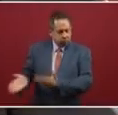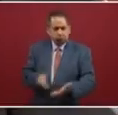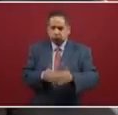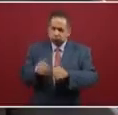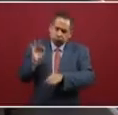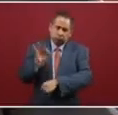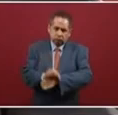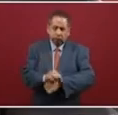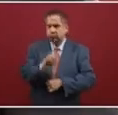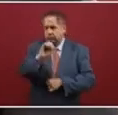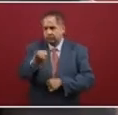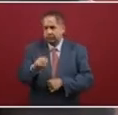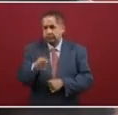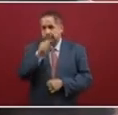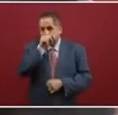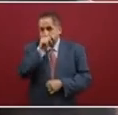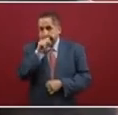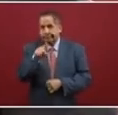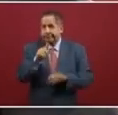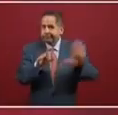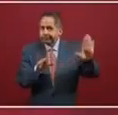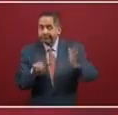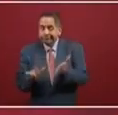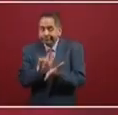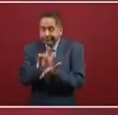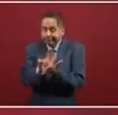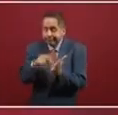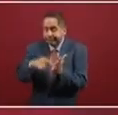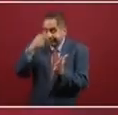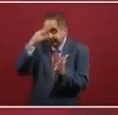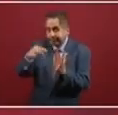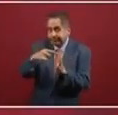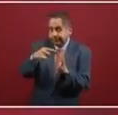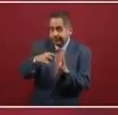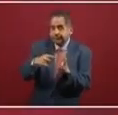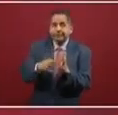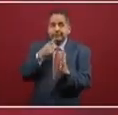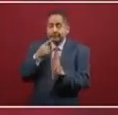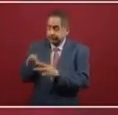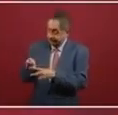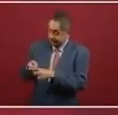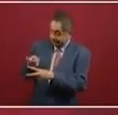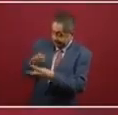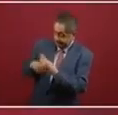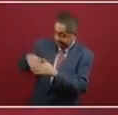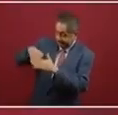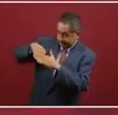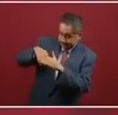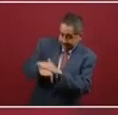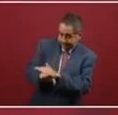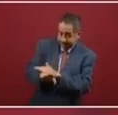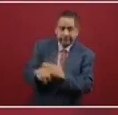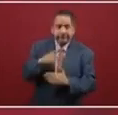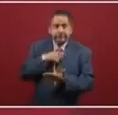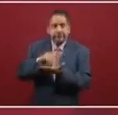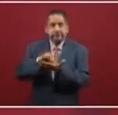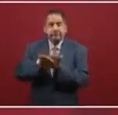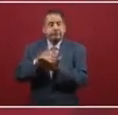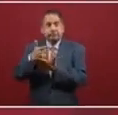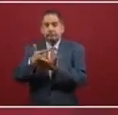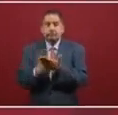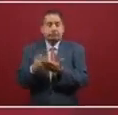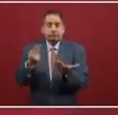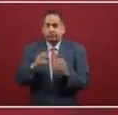pretendemos ejercer lo que la ley mexicana dispone, que es quien entra en nuestro territorio debe registrarse. Esa es